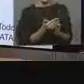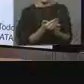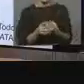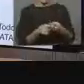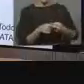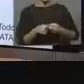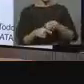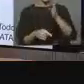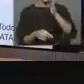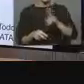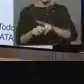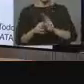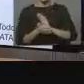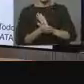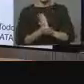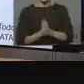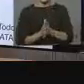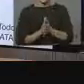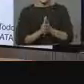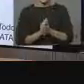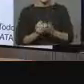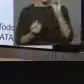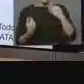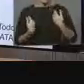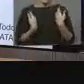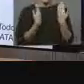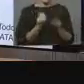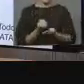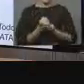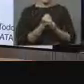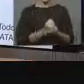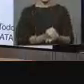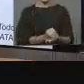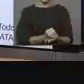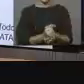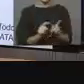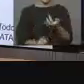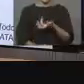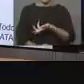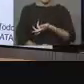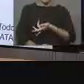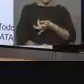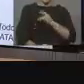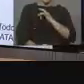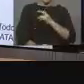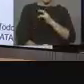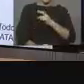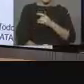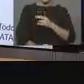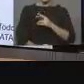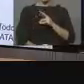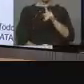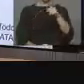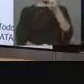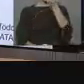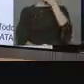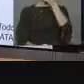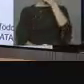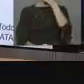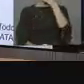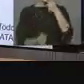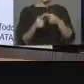debiera desplegar todas sus herramientas para brindarle amparo. Indigna además que el tradicional cinismo de la sociedad